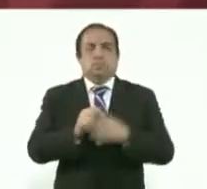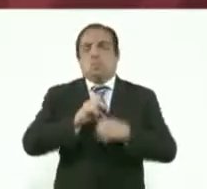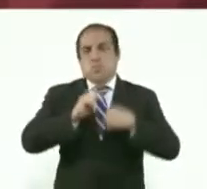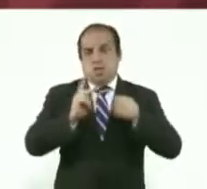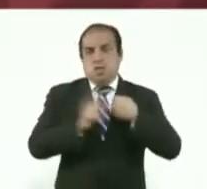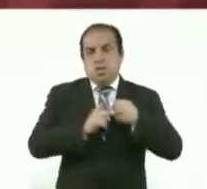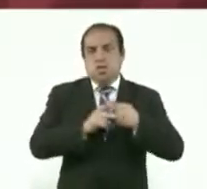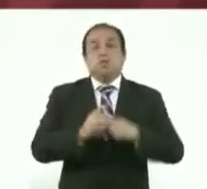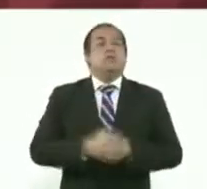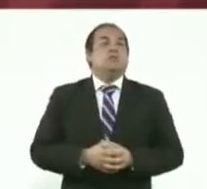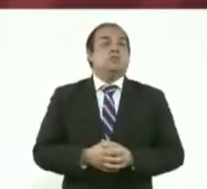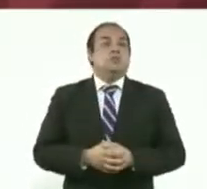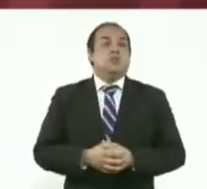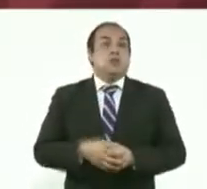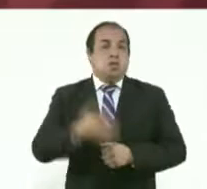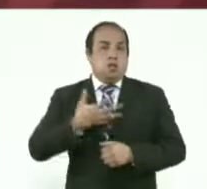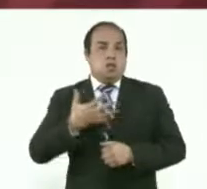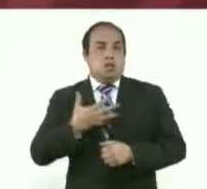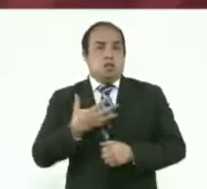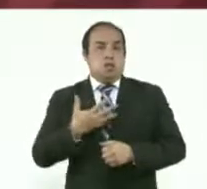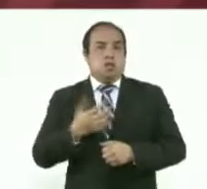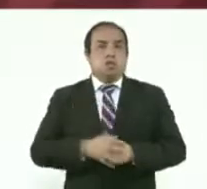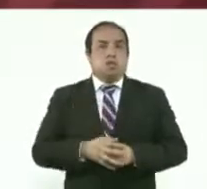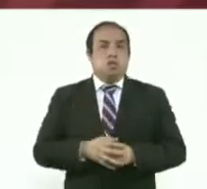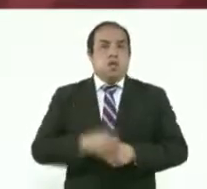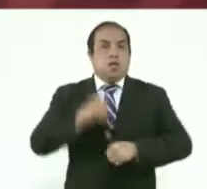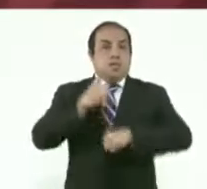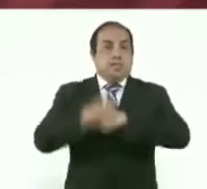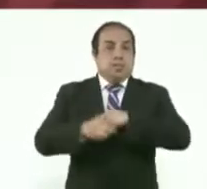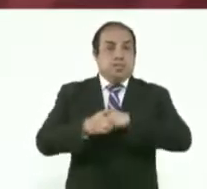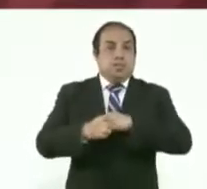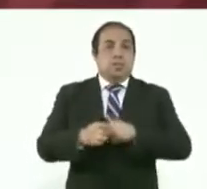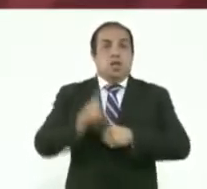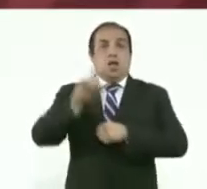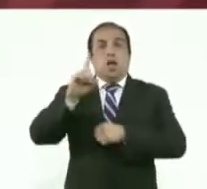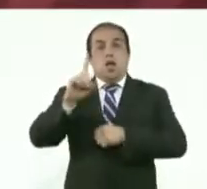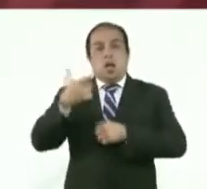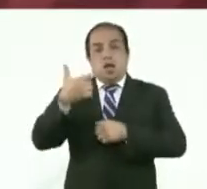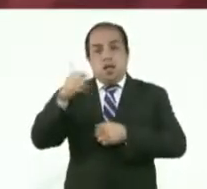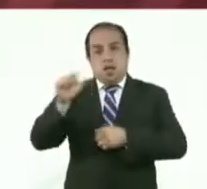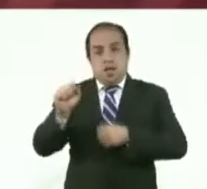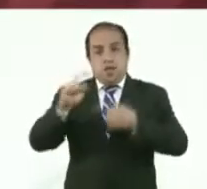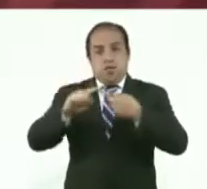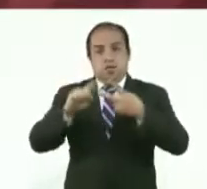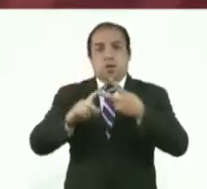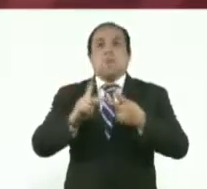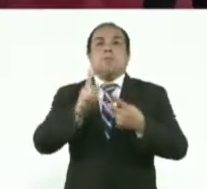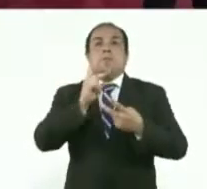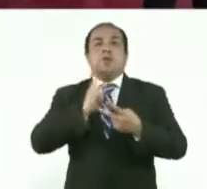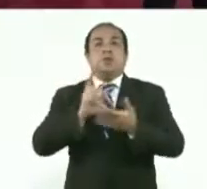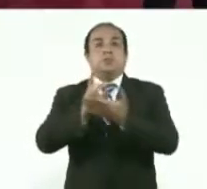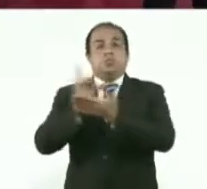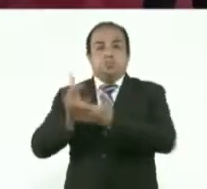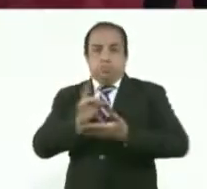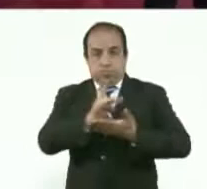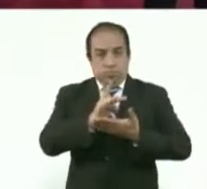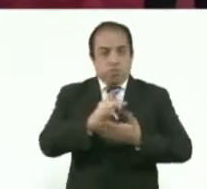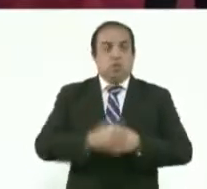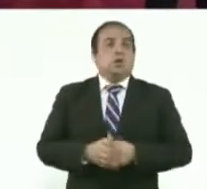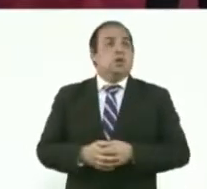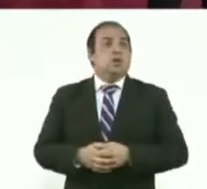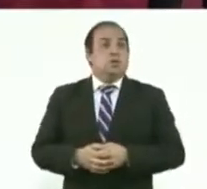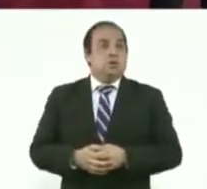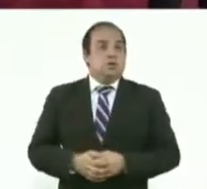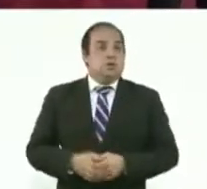Esta guerra entonces ha tenido impactos pues en el suministro de gas y de petróleo, particularmente de gas, y esto